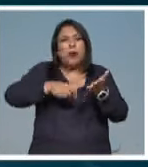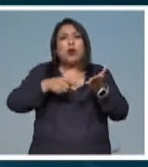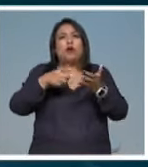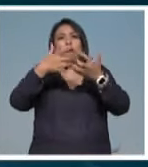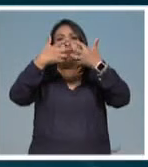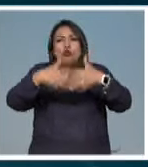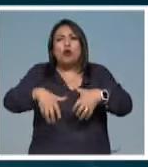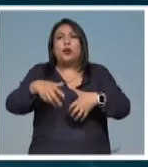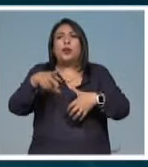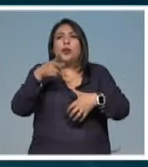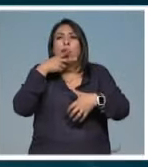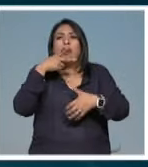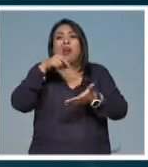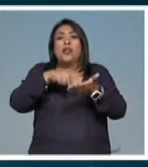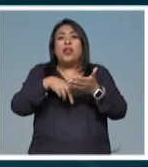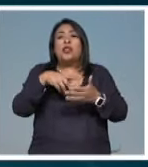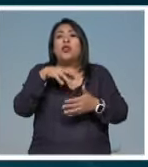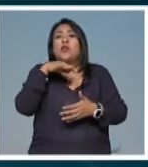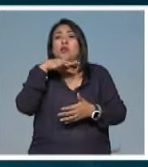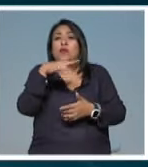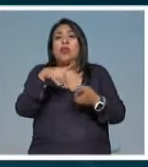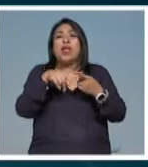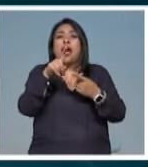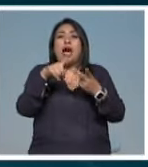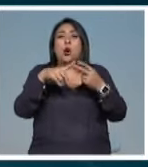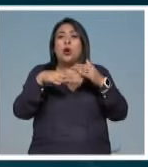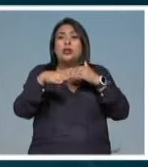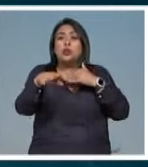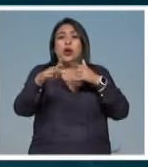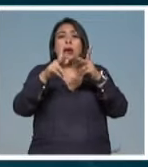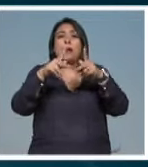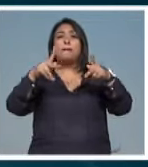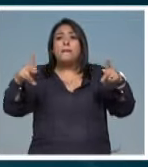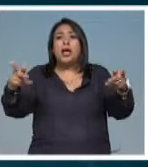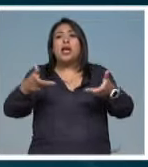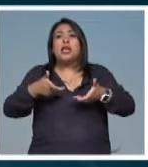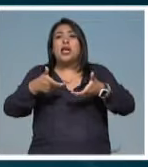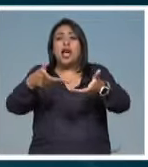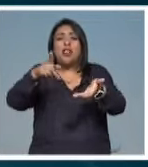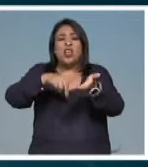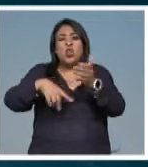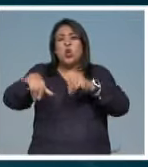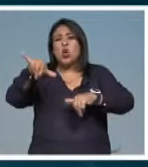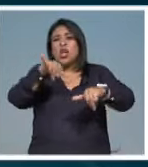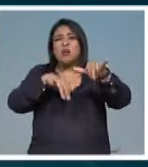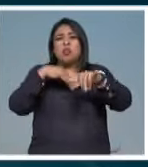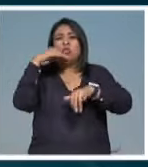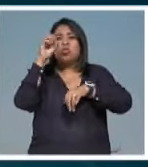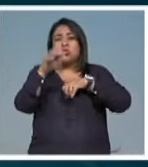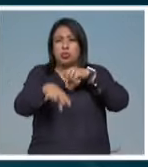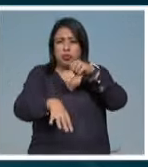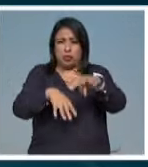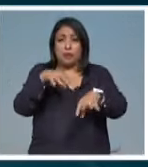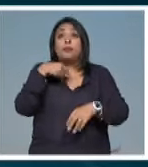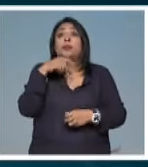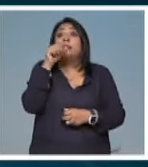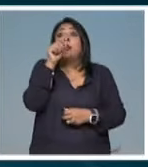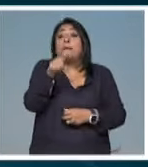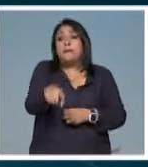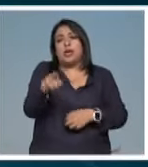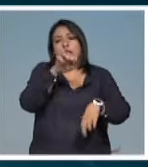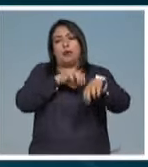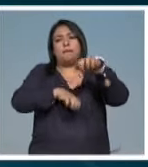de tabaco envenenan el agua, el suelo, las playas y las calles de las ciudades con sustancias químicas y desechos tóxicos. Además,